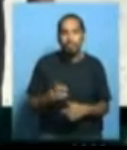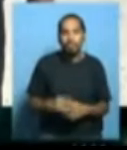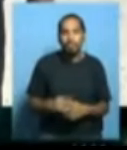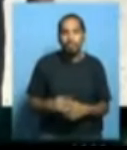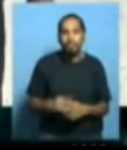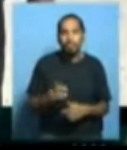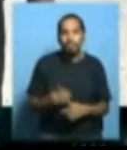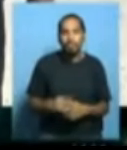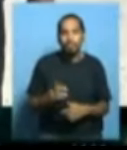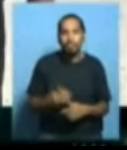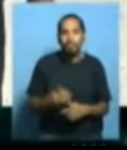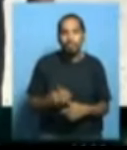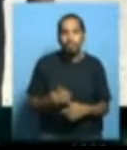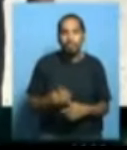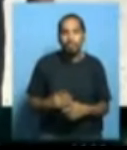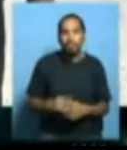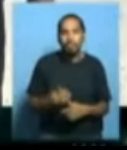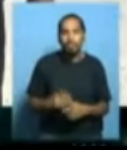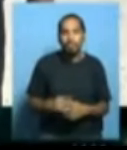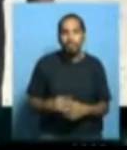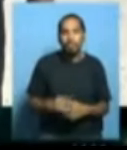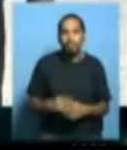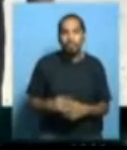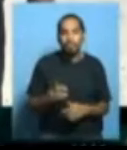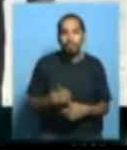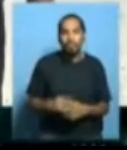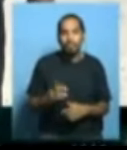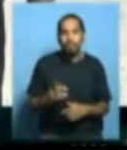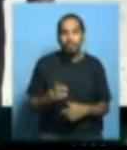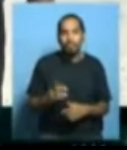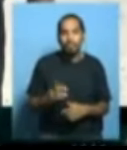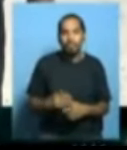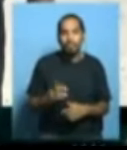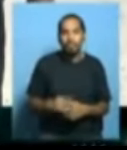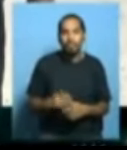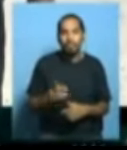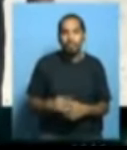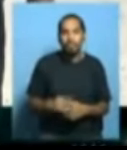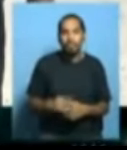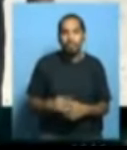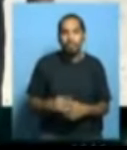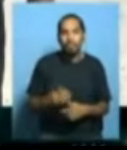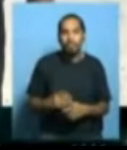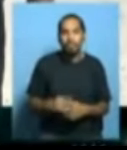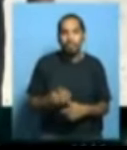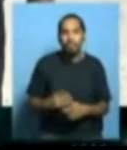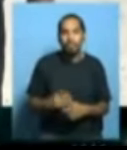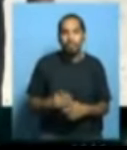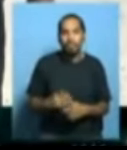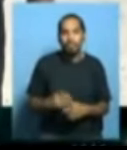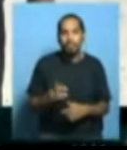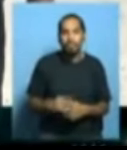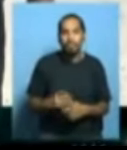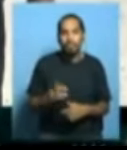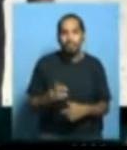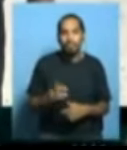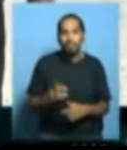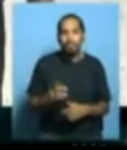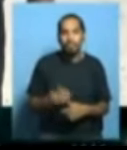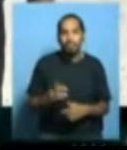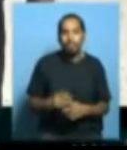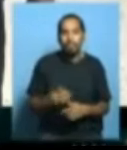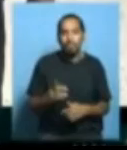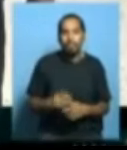paramédicos? No, aparentemente lo que está haciendo ahora es ir asistido con